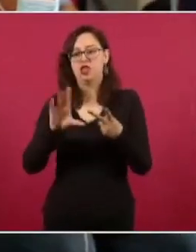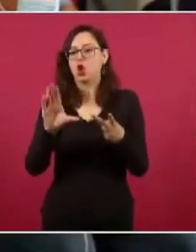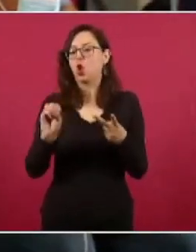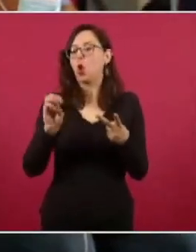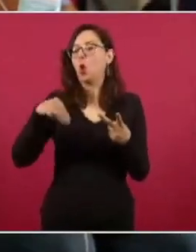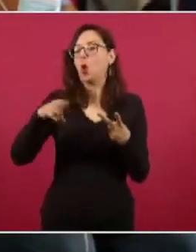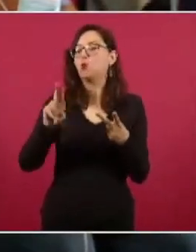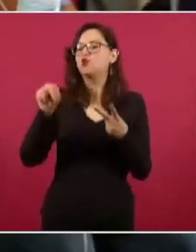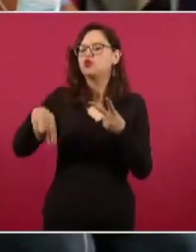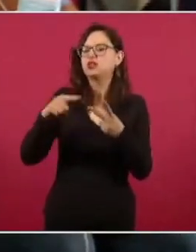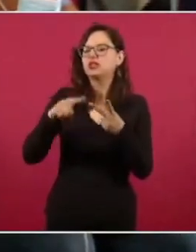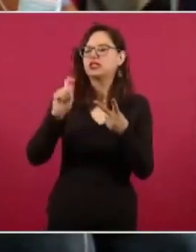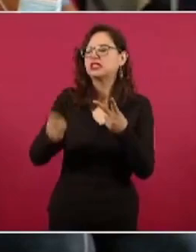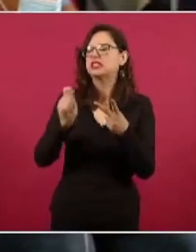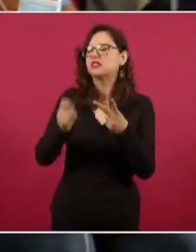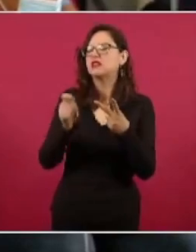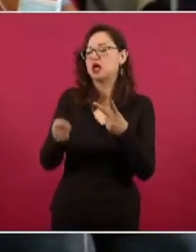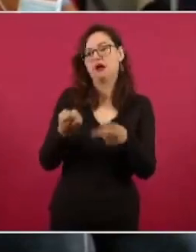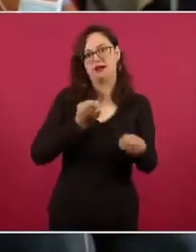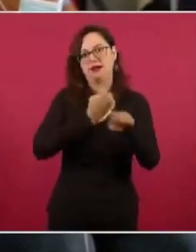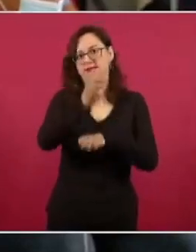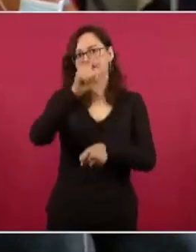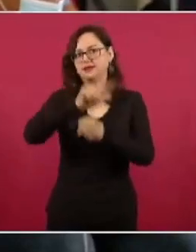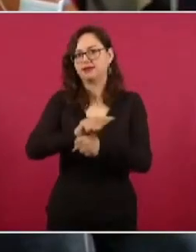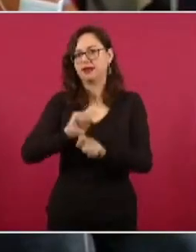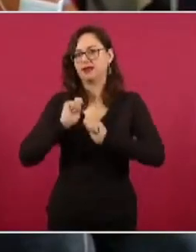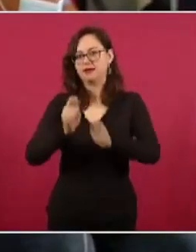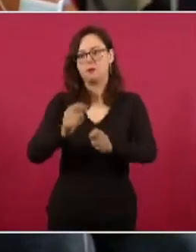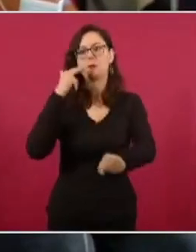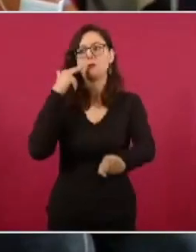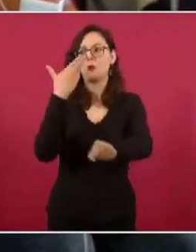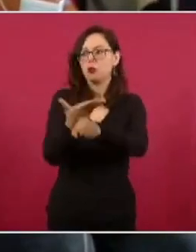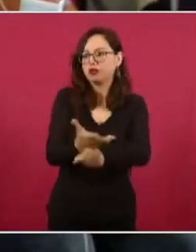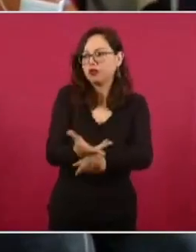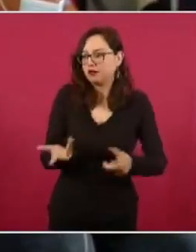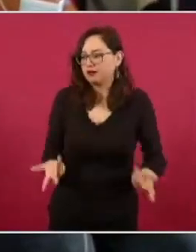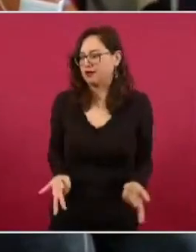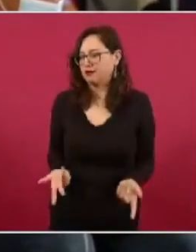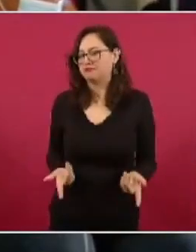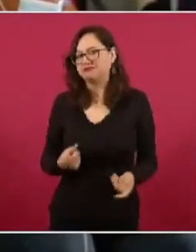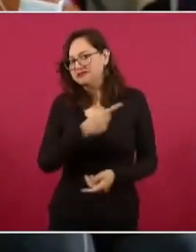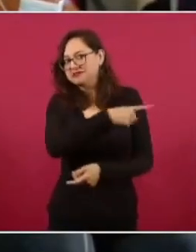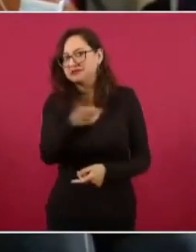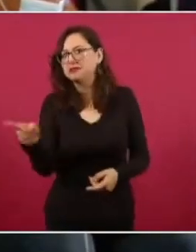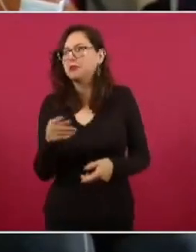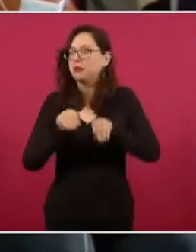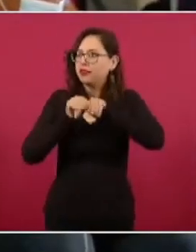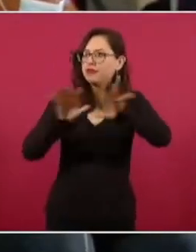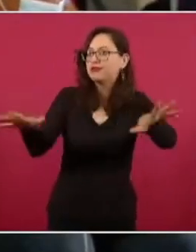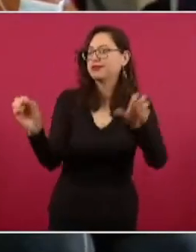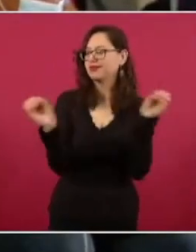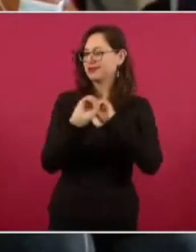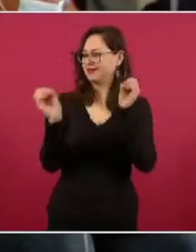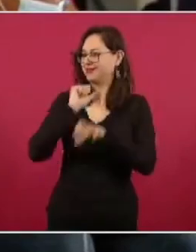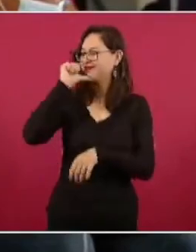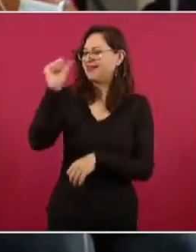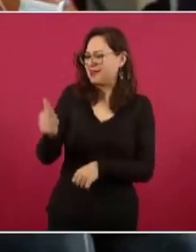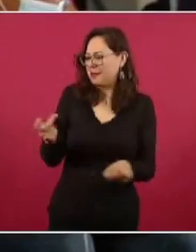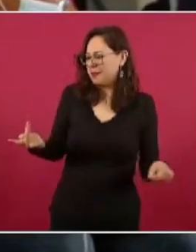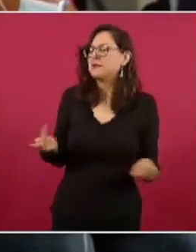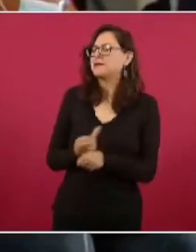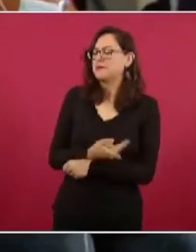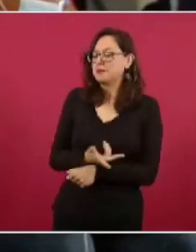su opinión, presidente, sobre aquel silencio que se guardó en la prensa mexicana, que se guardó a partir de este